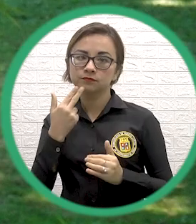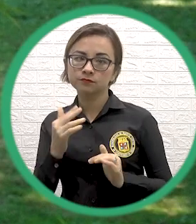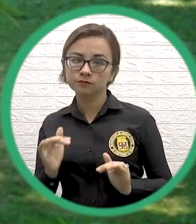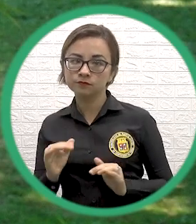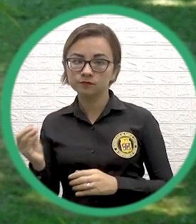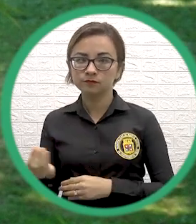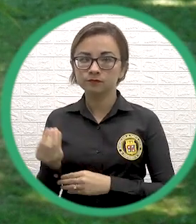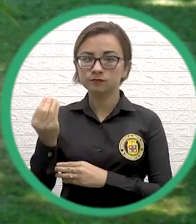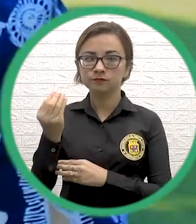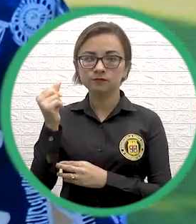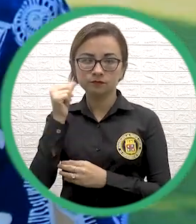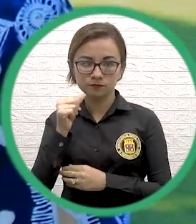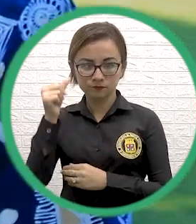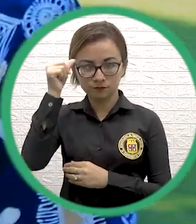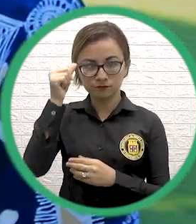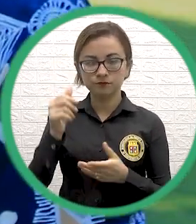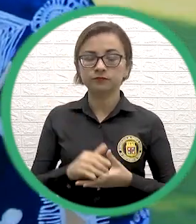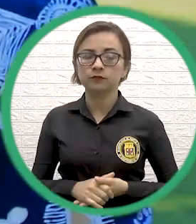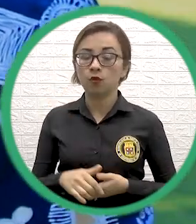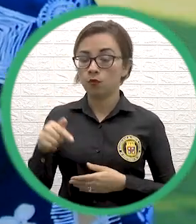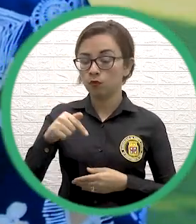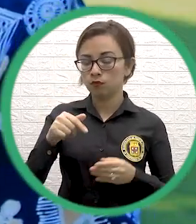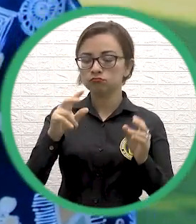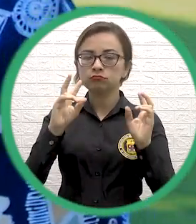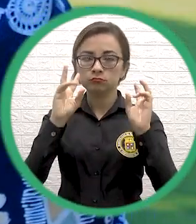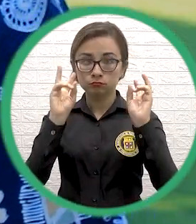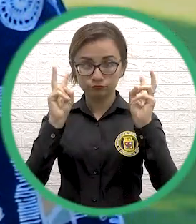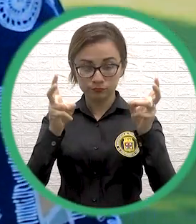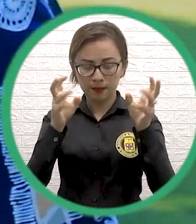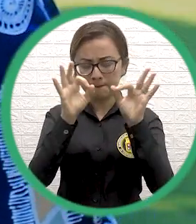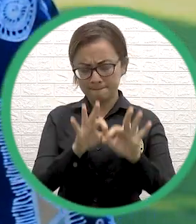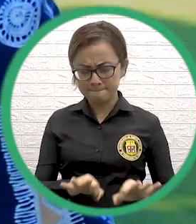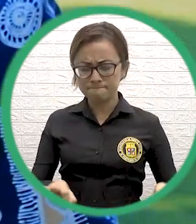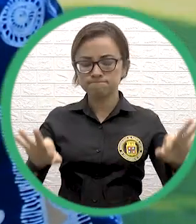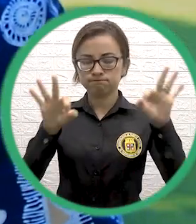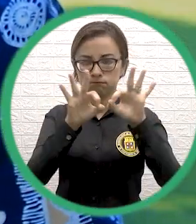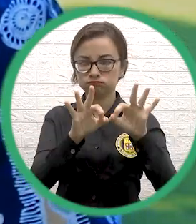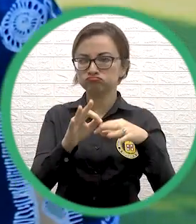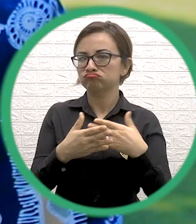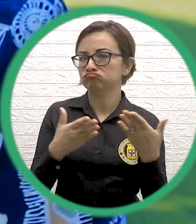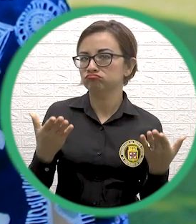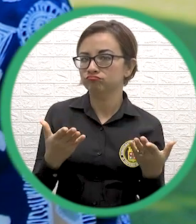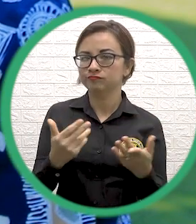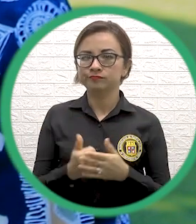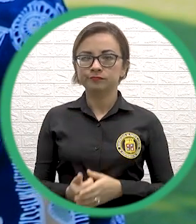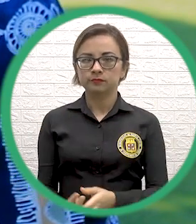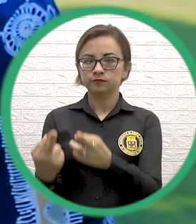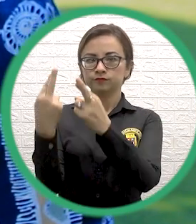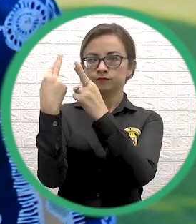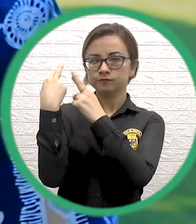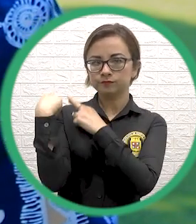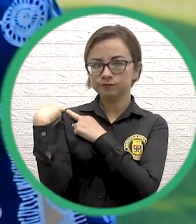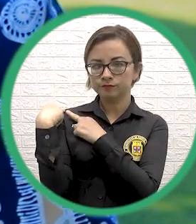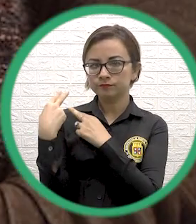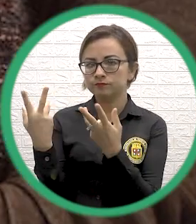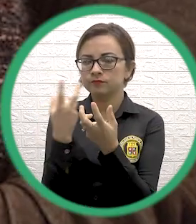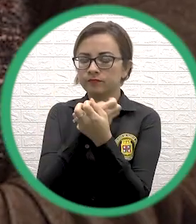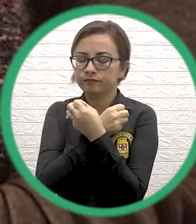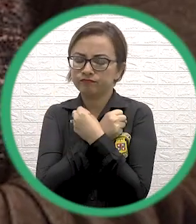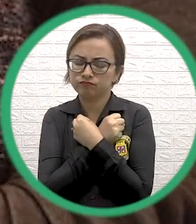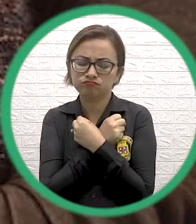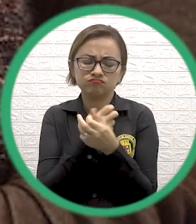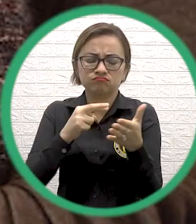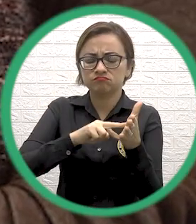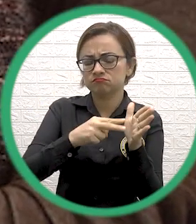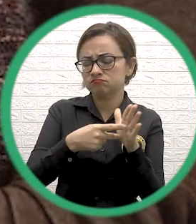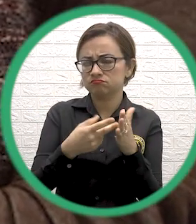Juventud. El día de hoy quiero hablarte de un tema muy interesante, como lo que es la responsabilidad afectiva.